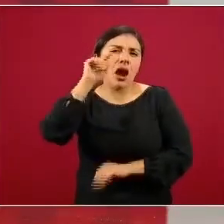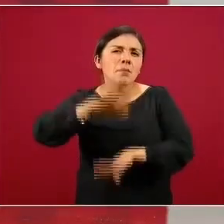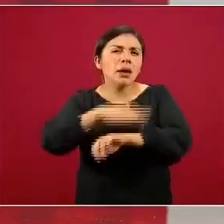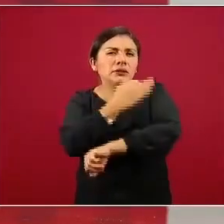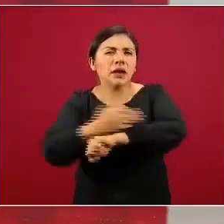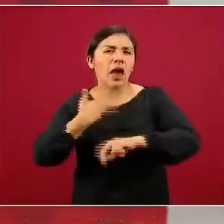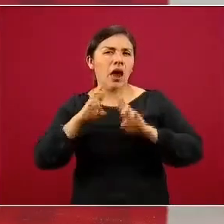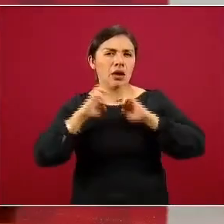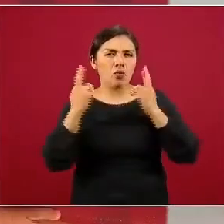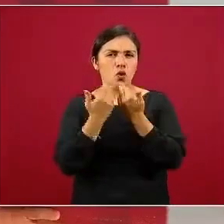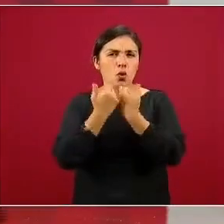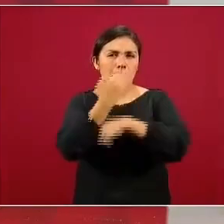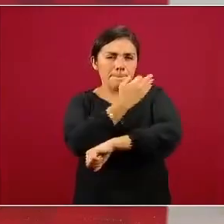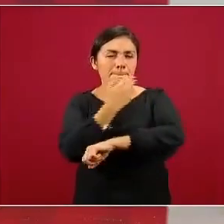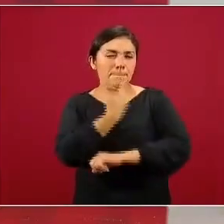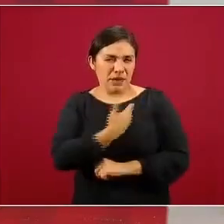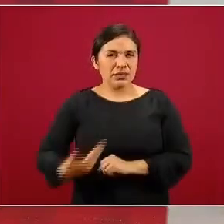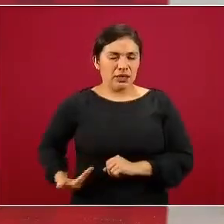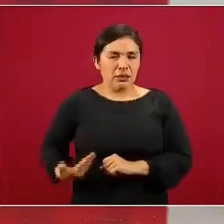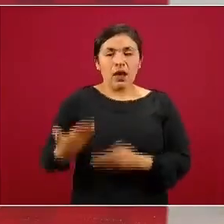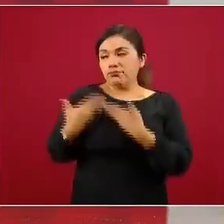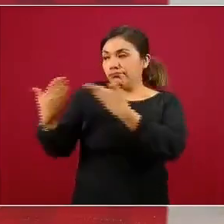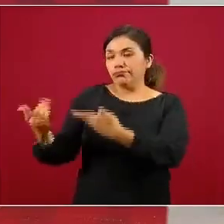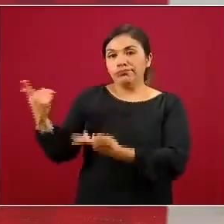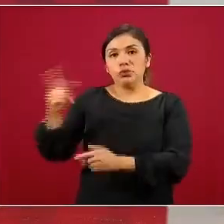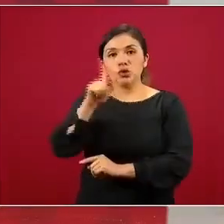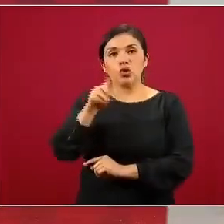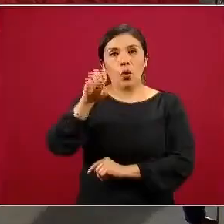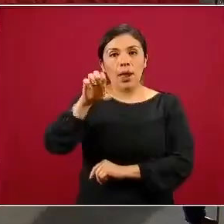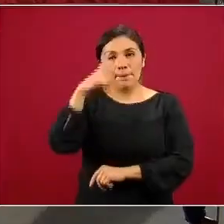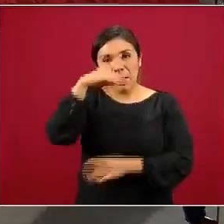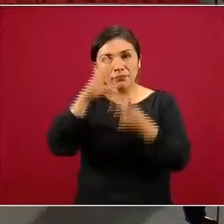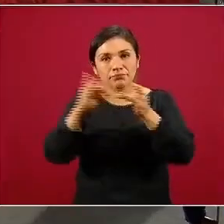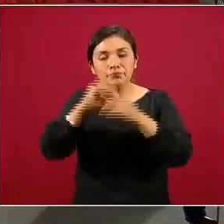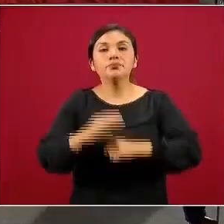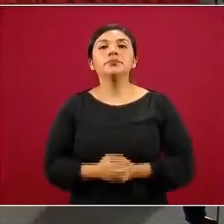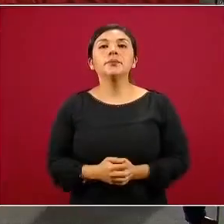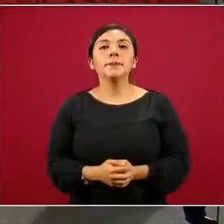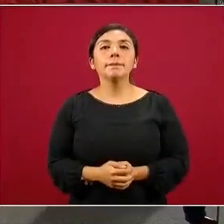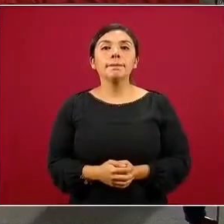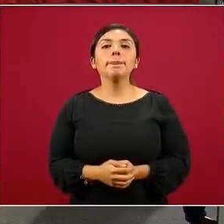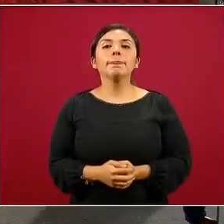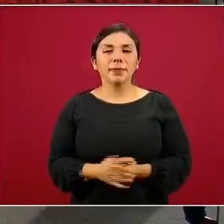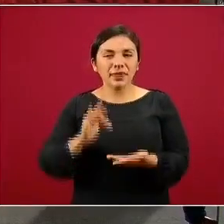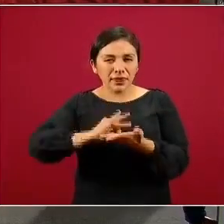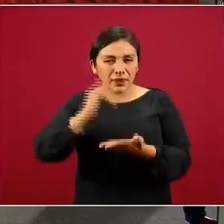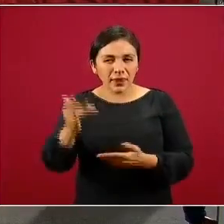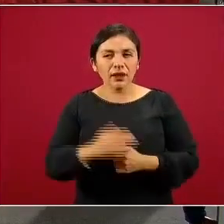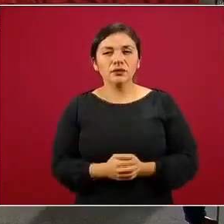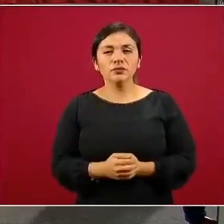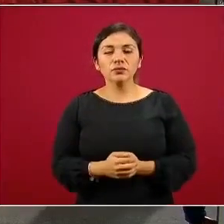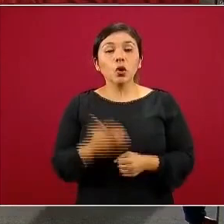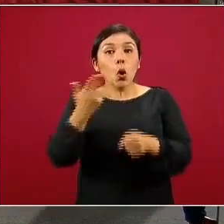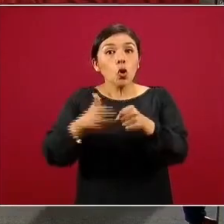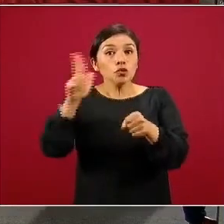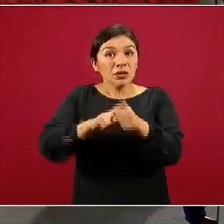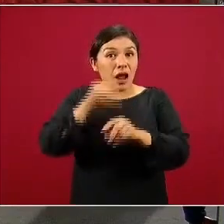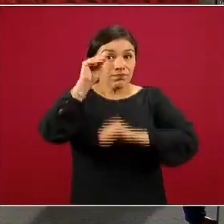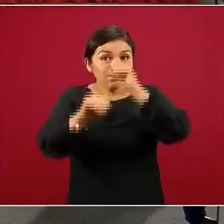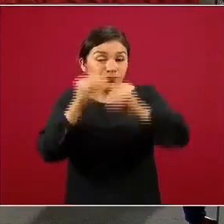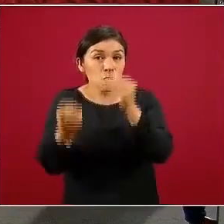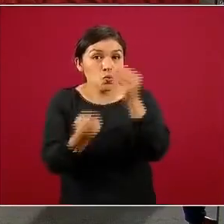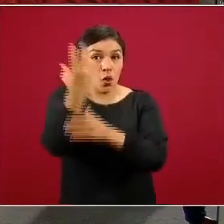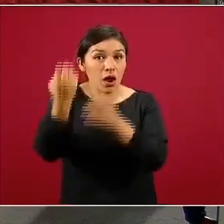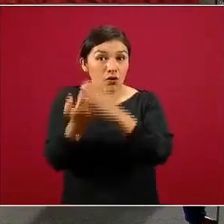reunión con el presidente y le damos la palabra al maestro Soben. Sí, muchas gracias. Los hospitales de expansión, que